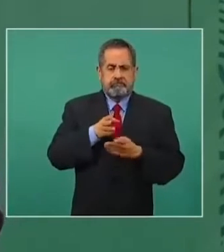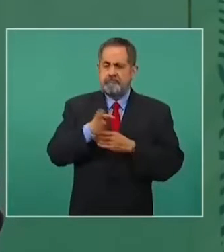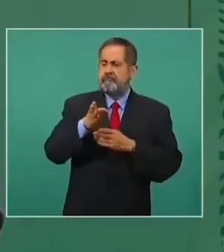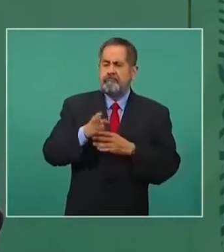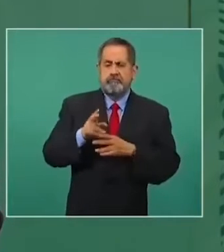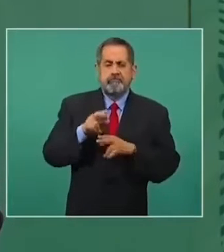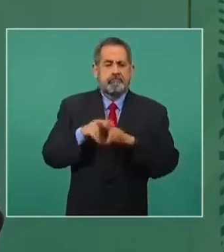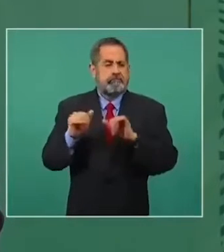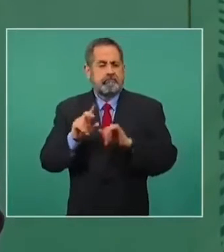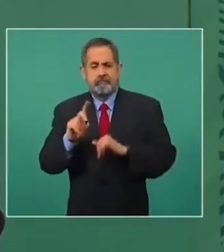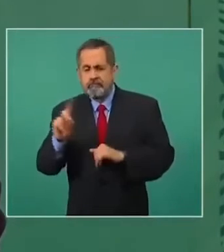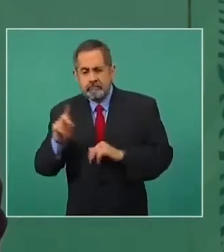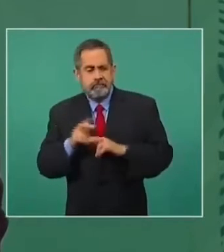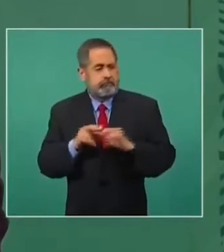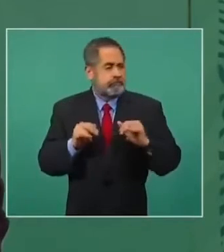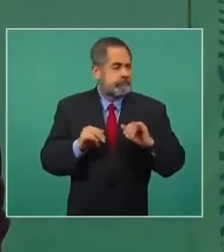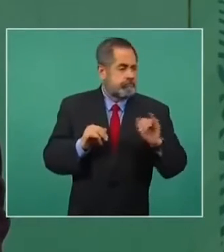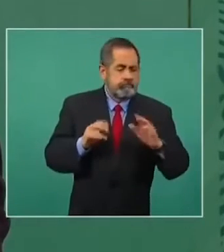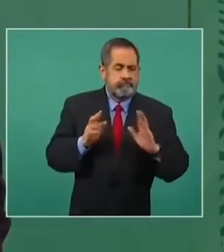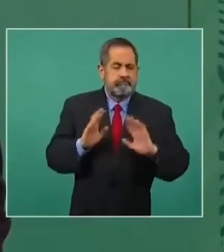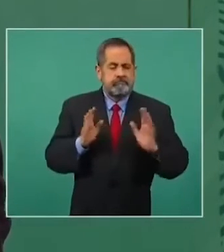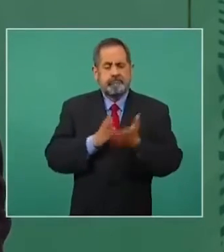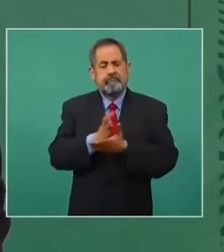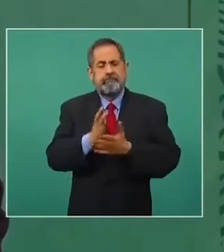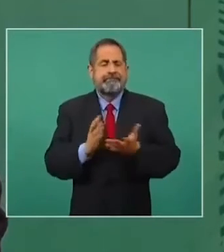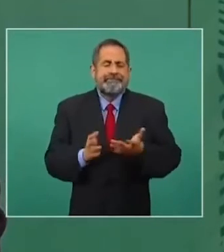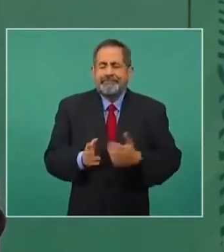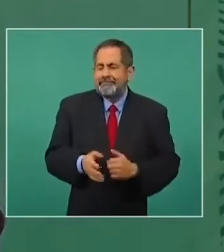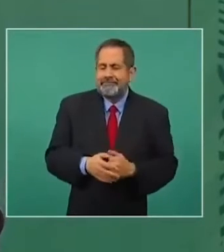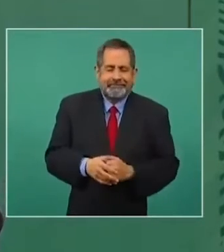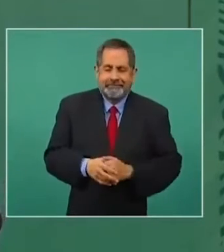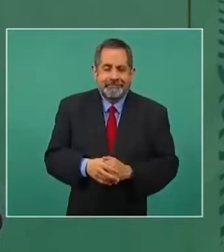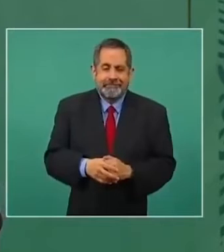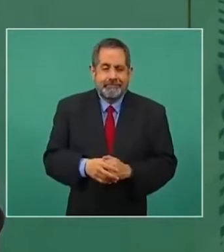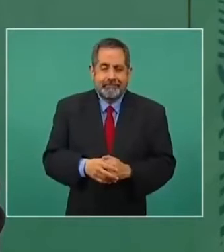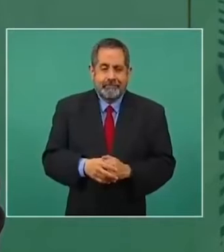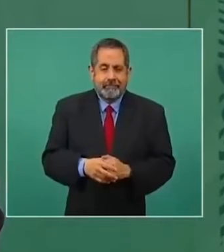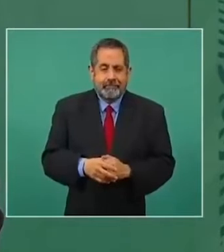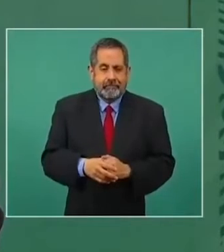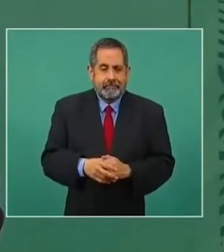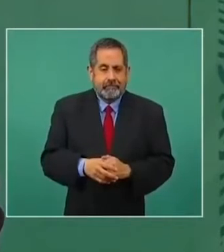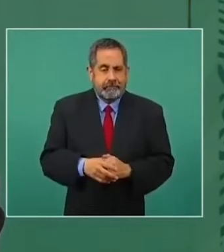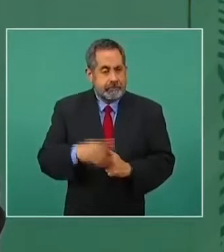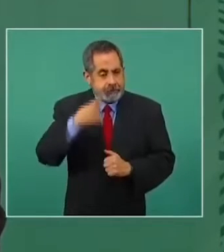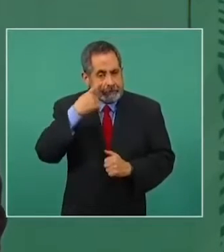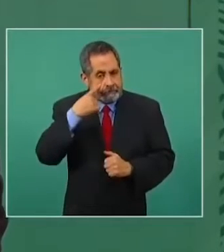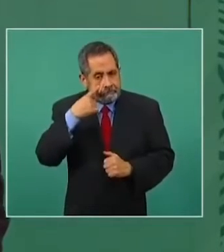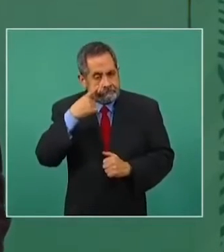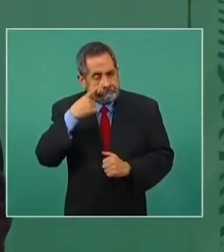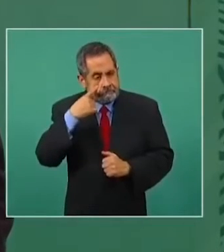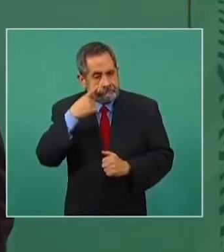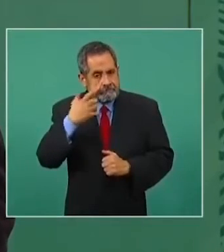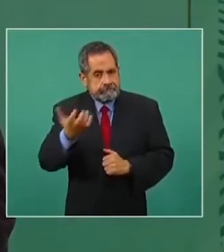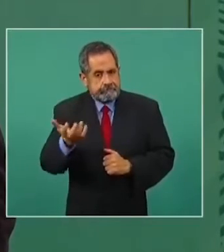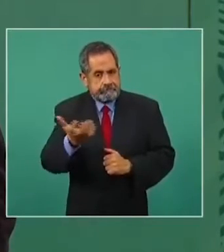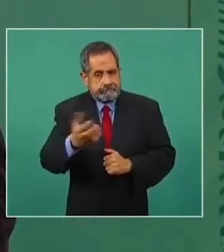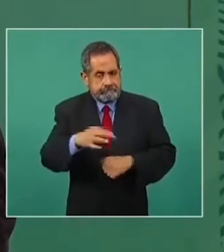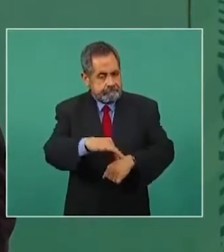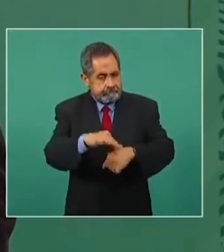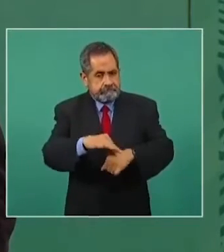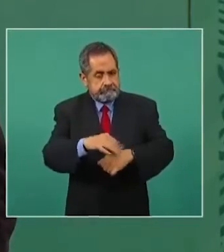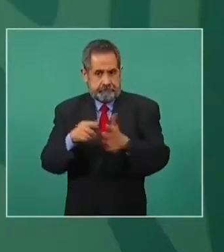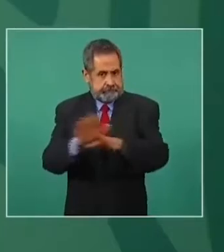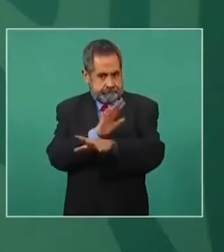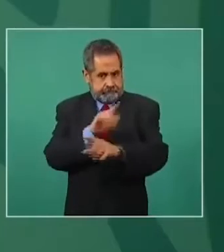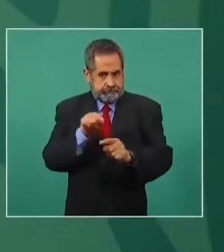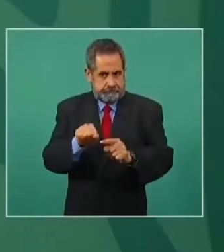hechos, no palabras.